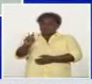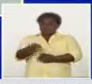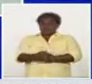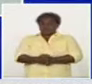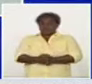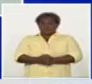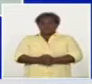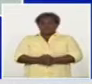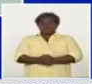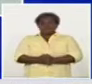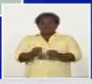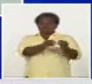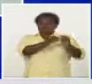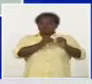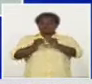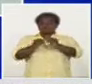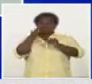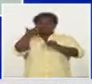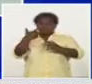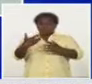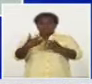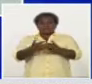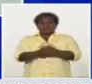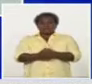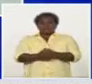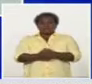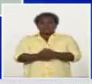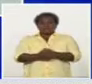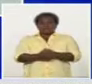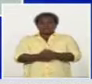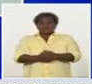una transmisión importante en esta provincia.